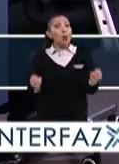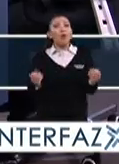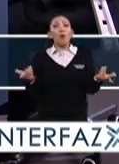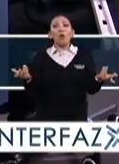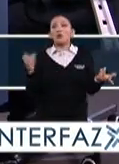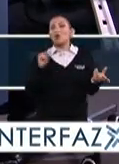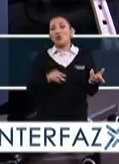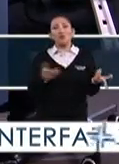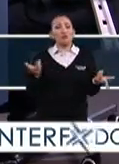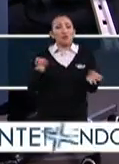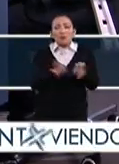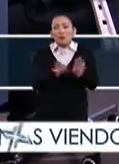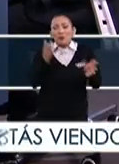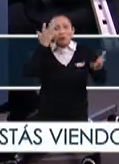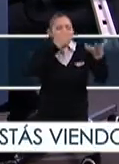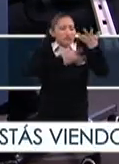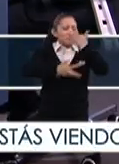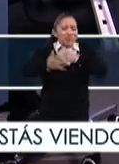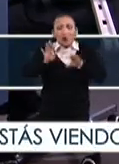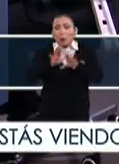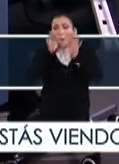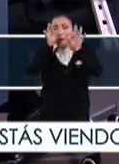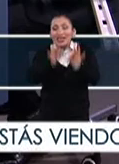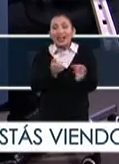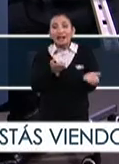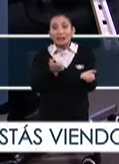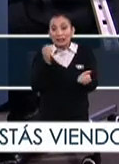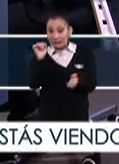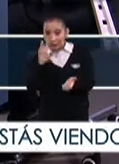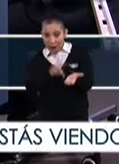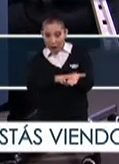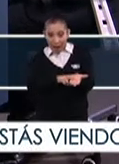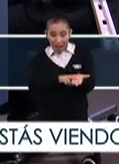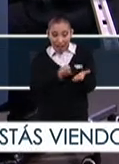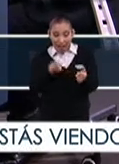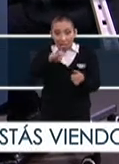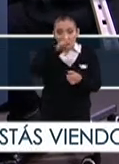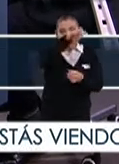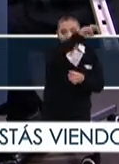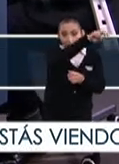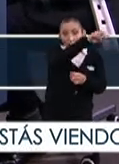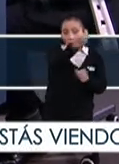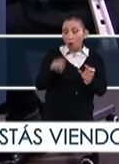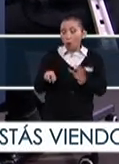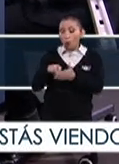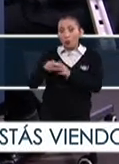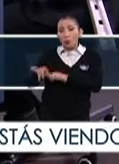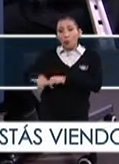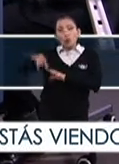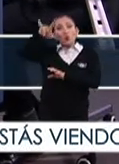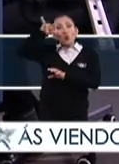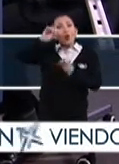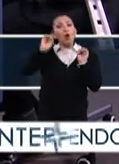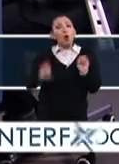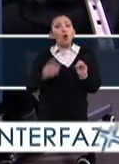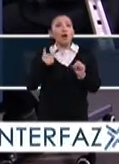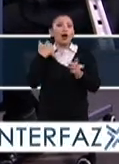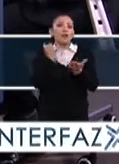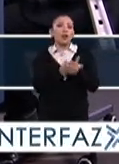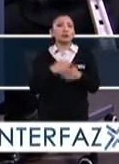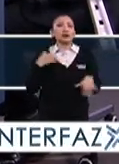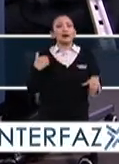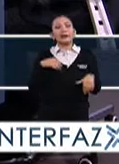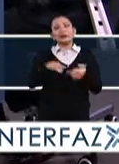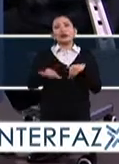cierta frecuencia cardíaca. ¿Cuál es lo adecuado? ¿Vale o no vale subir las escaleras en vez del elevador? ¿O de plano me tengo que ir a plantar en